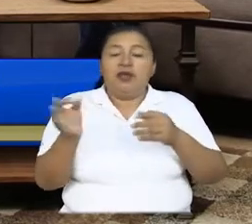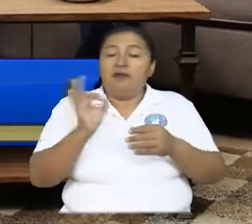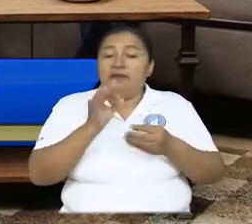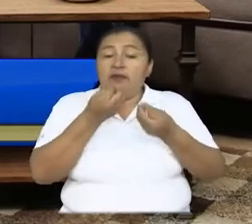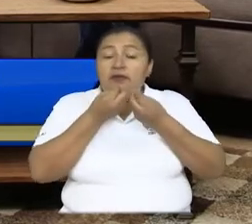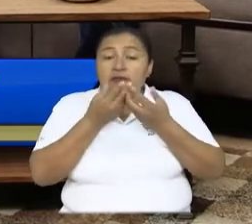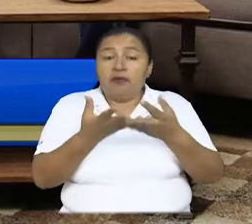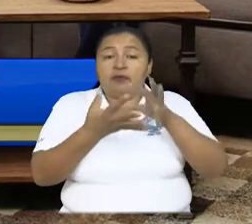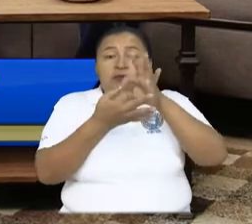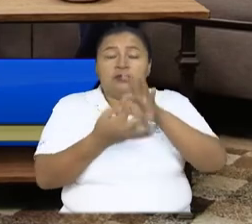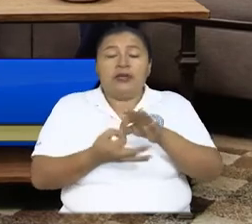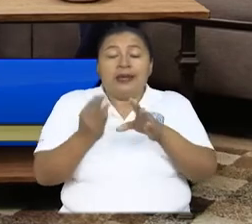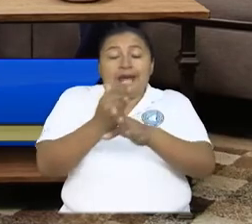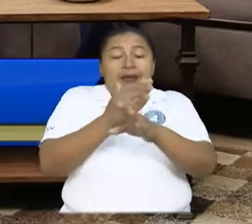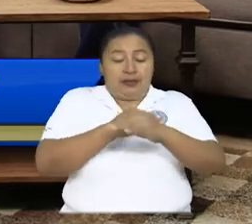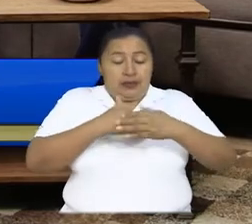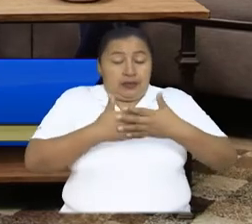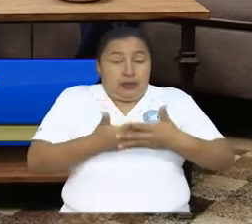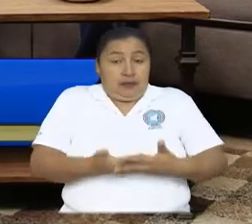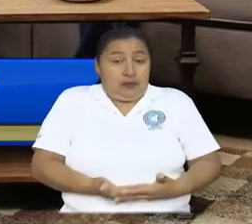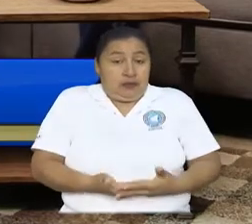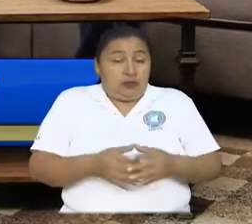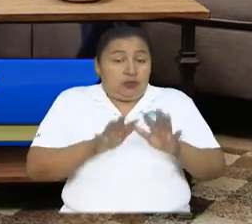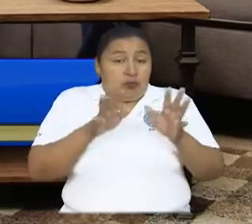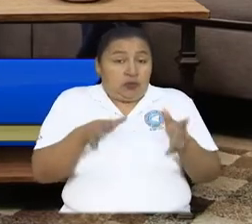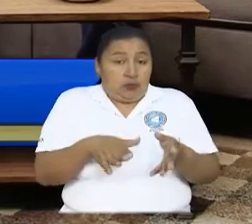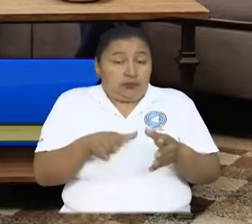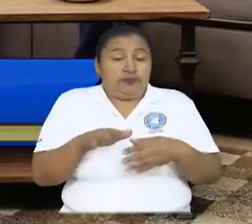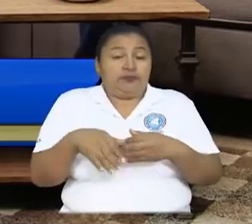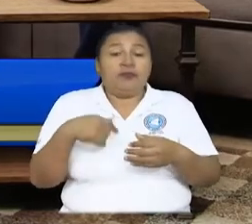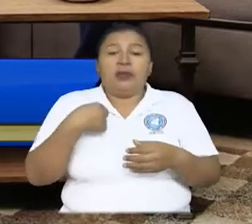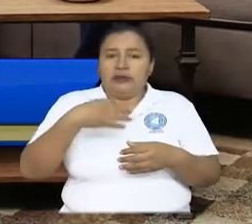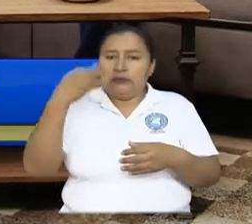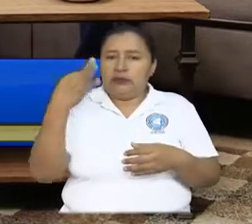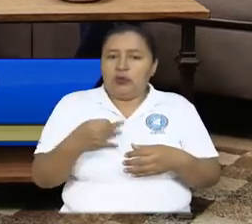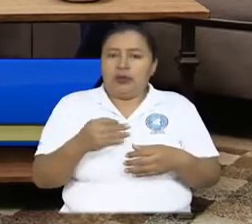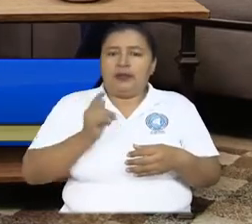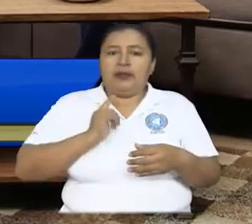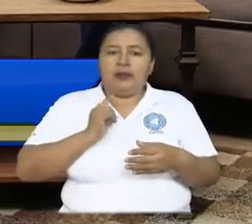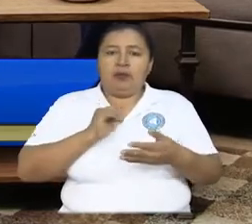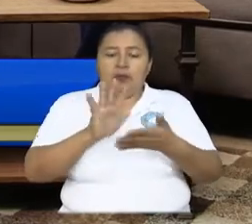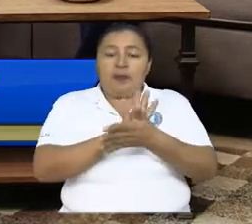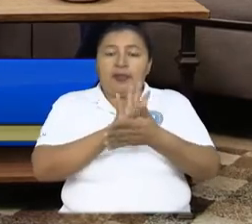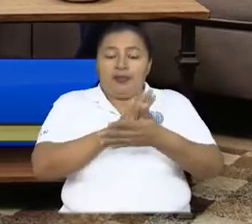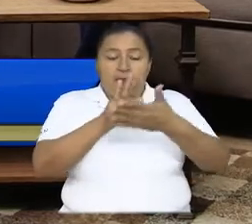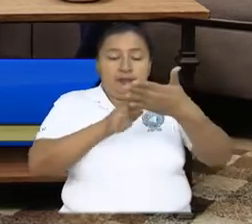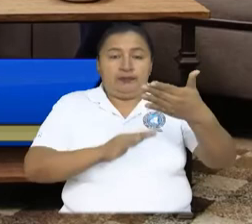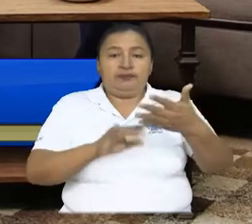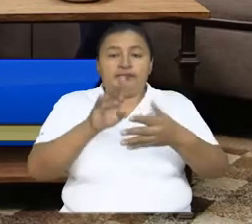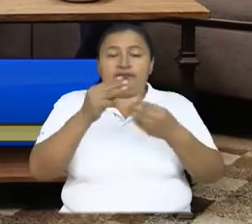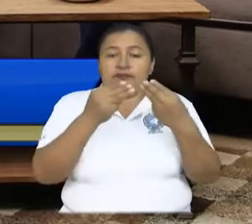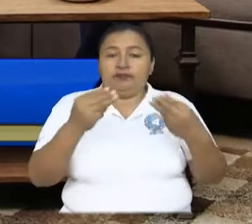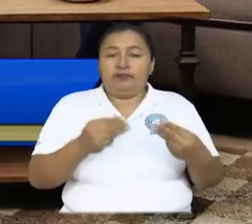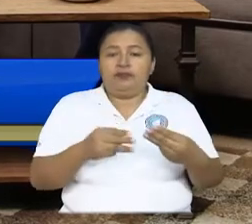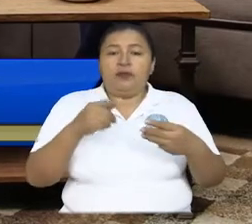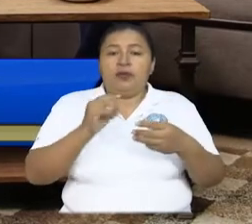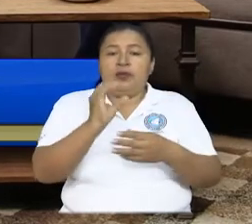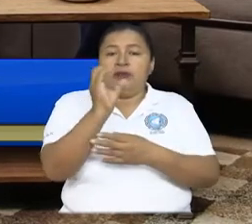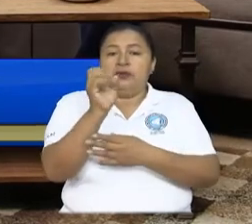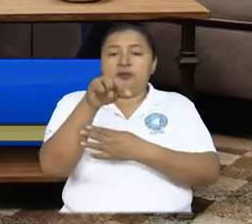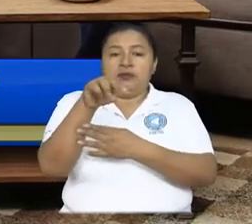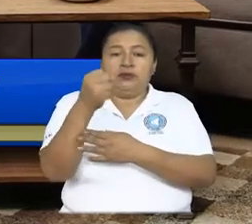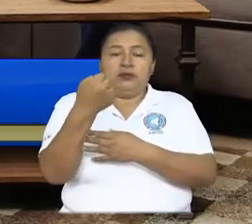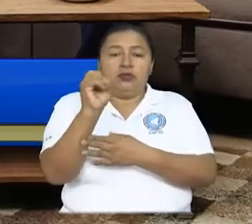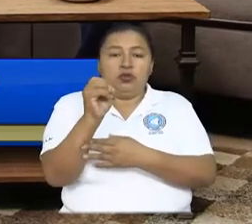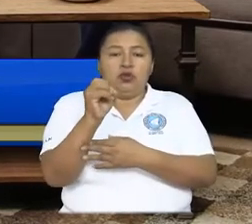perinatal asegurar también que nosotros tenemos un instrumento que se llama el censo gerencial de